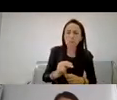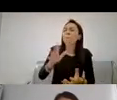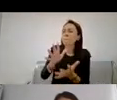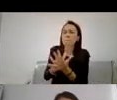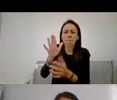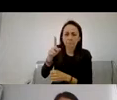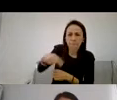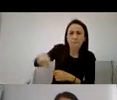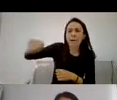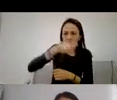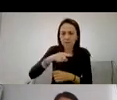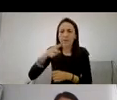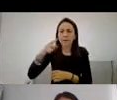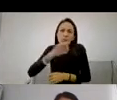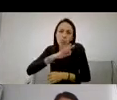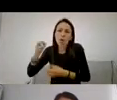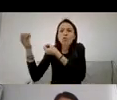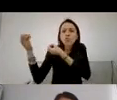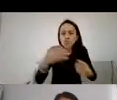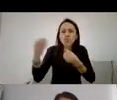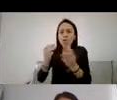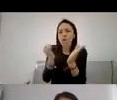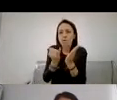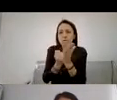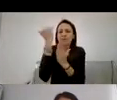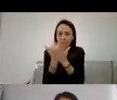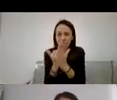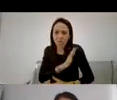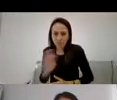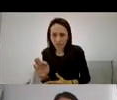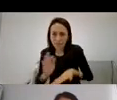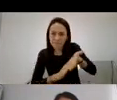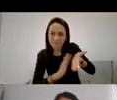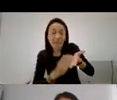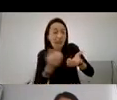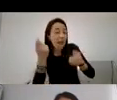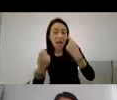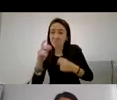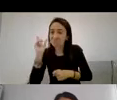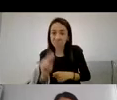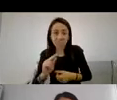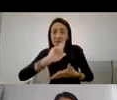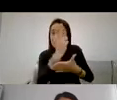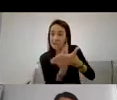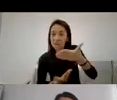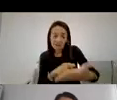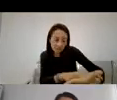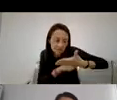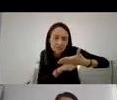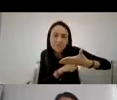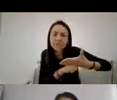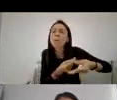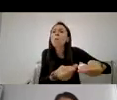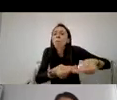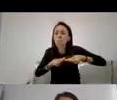pero no todos se deducen. Hay personas que reciben el recibo y no lo deducen, no lo